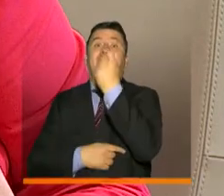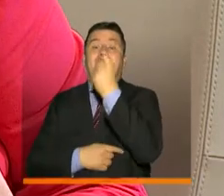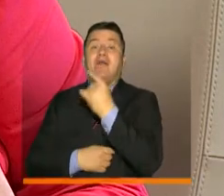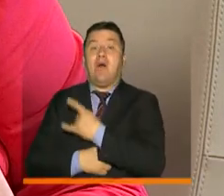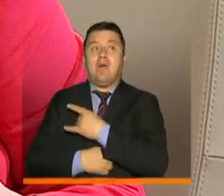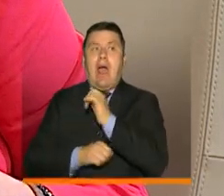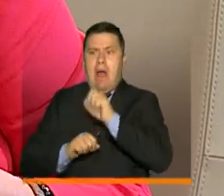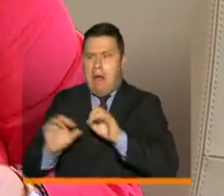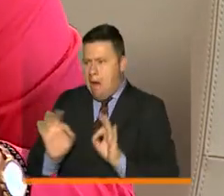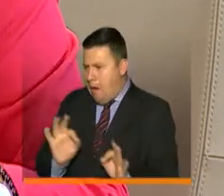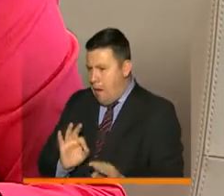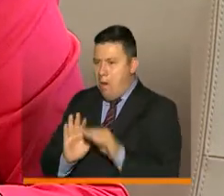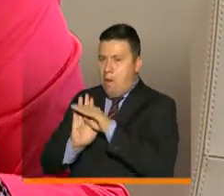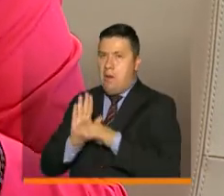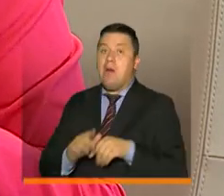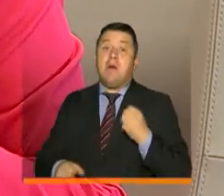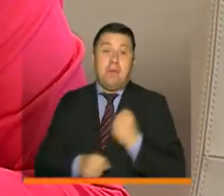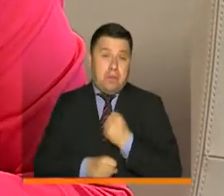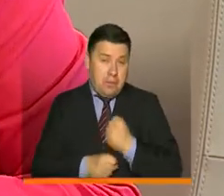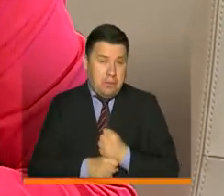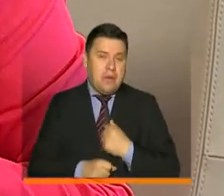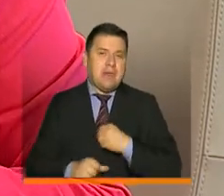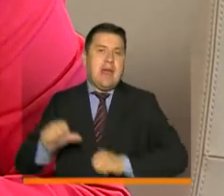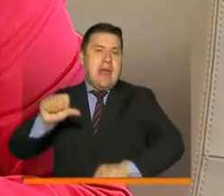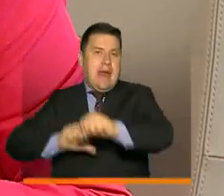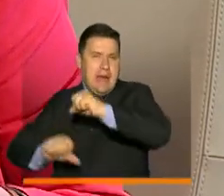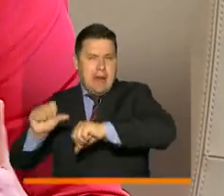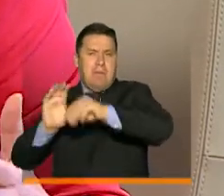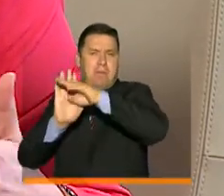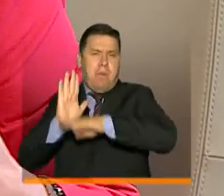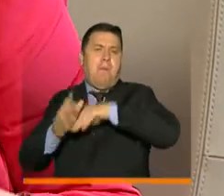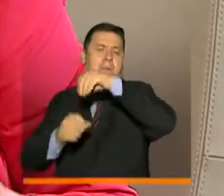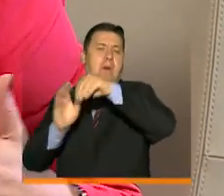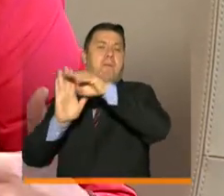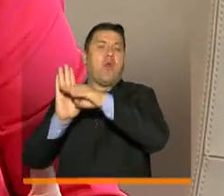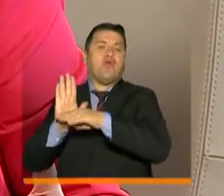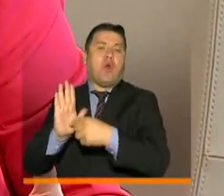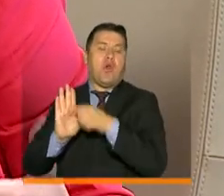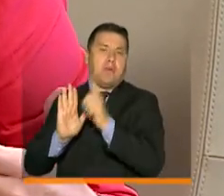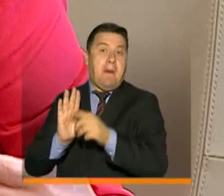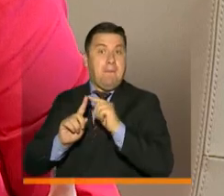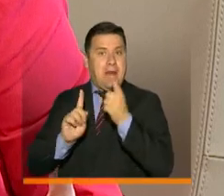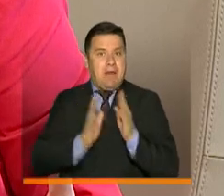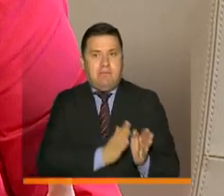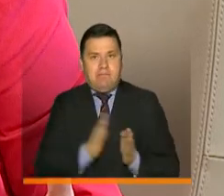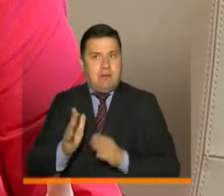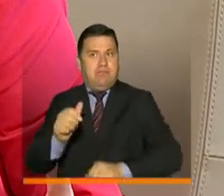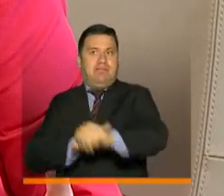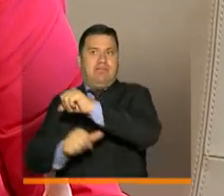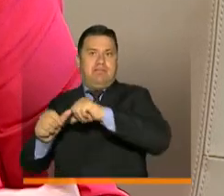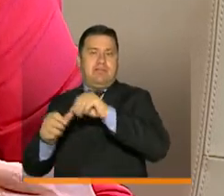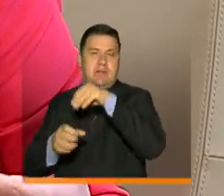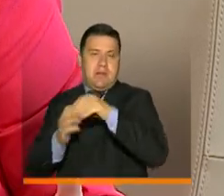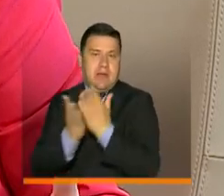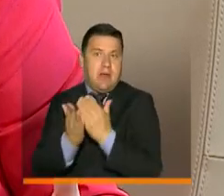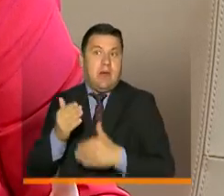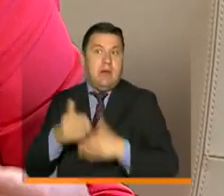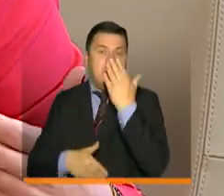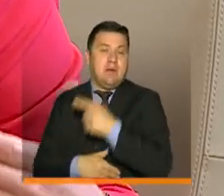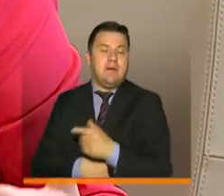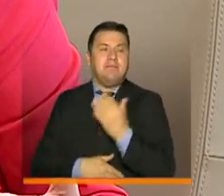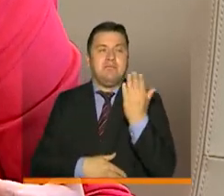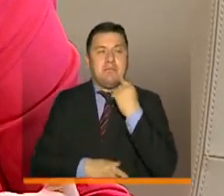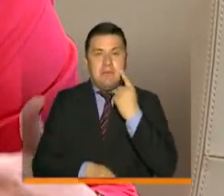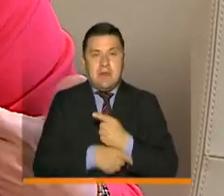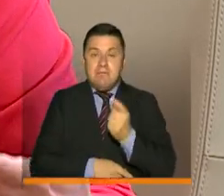tenemos, presidente, un trabajo en laboratorios con protocolos como una primera fase de reactivación del sector. Y obviamente, como usted